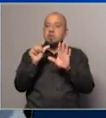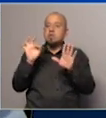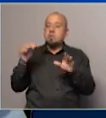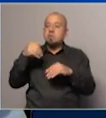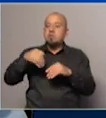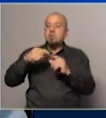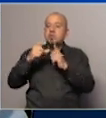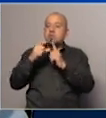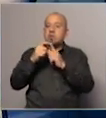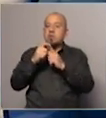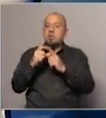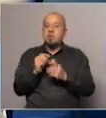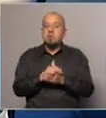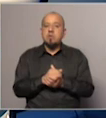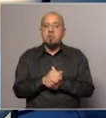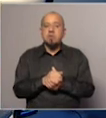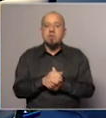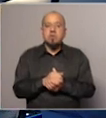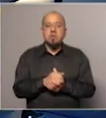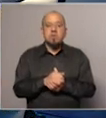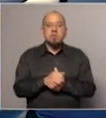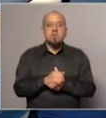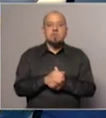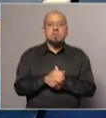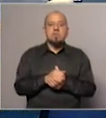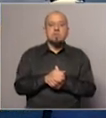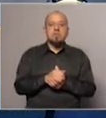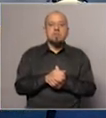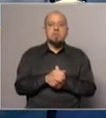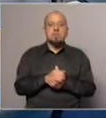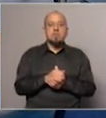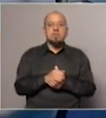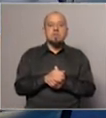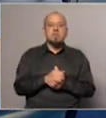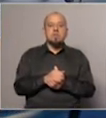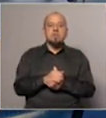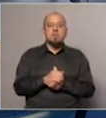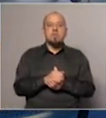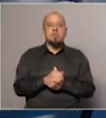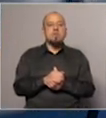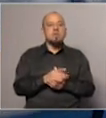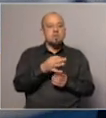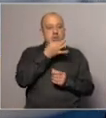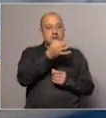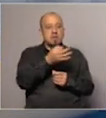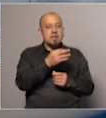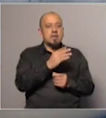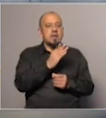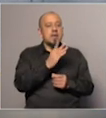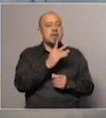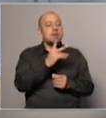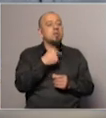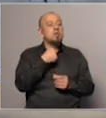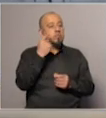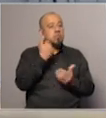bodas de un centro porque estamos ya cerca del final del análogos está demostrando que vive por eso le gusta el fútbol pero aparte de este plebiscito y yo pensé en una